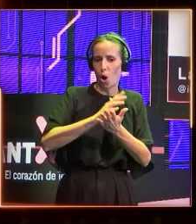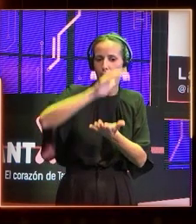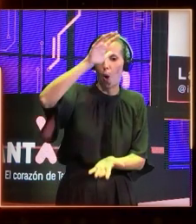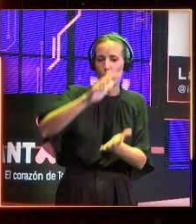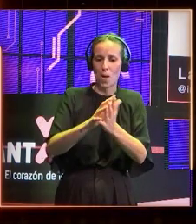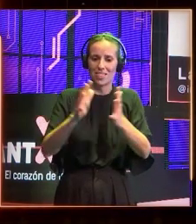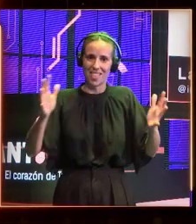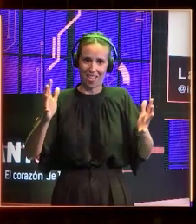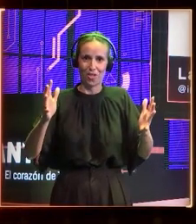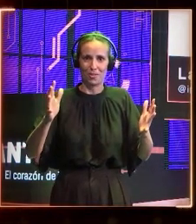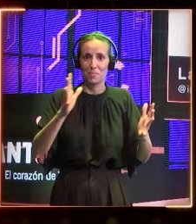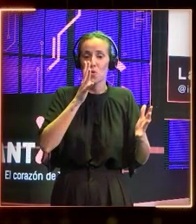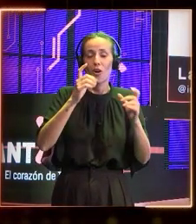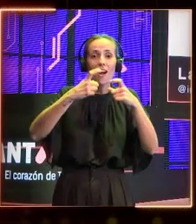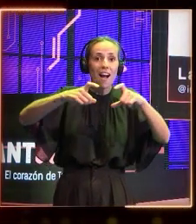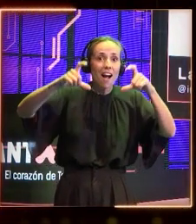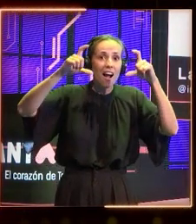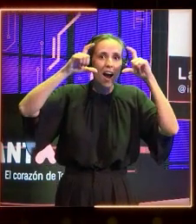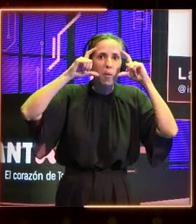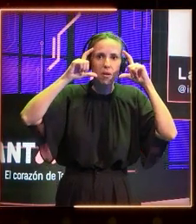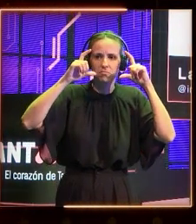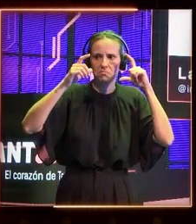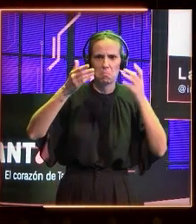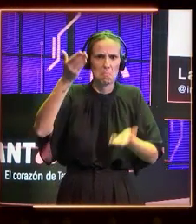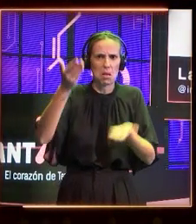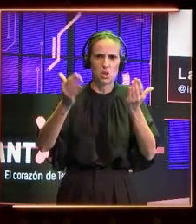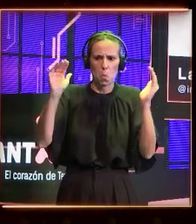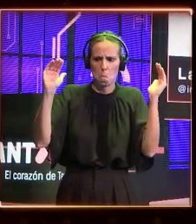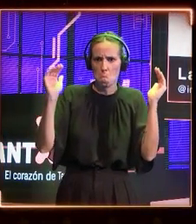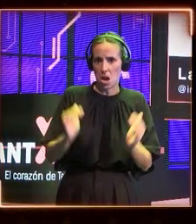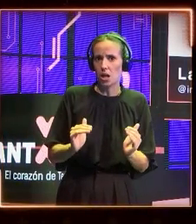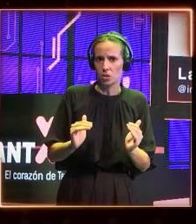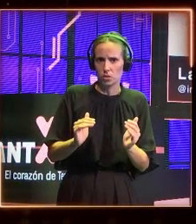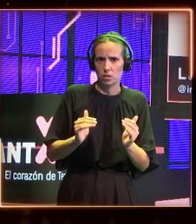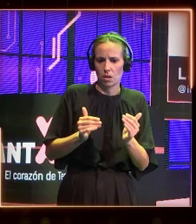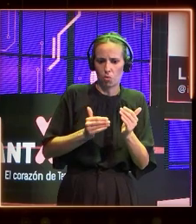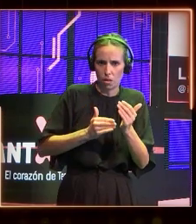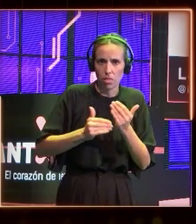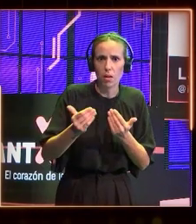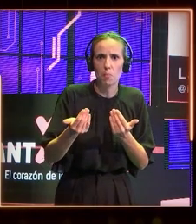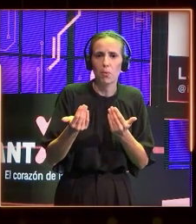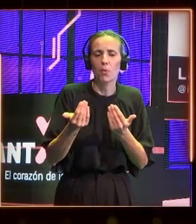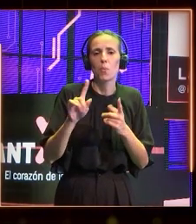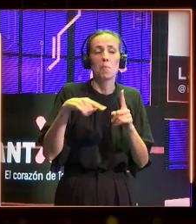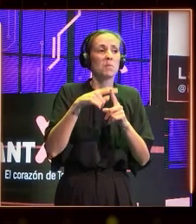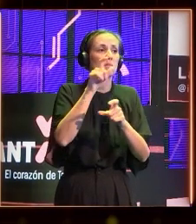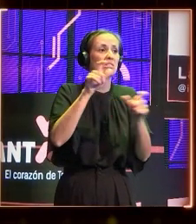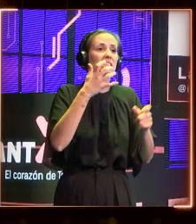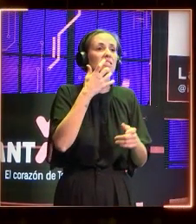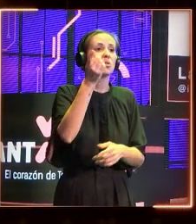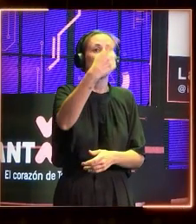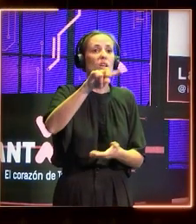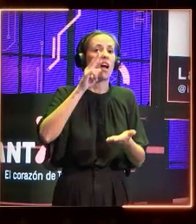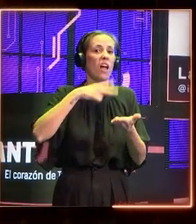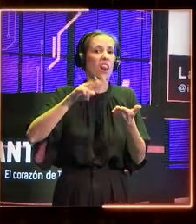a est gafas que cada vez son más ligeras Eh muchas personas ya habéis leído acerca de de de de Apple Vision pro es que son